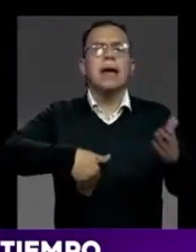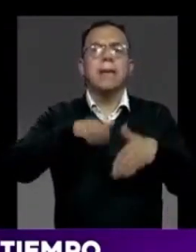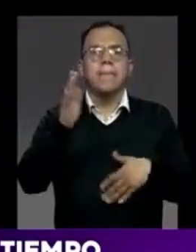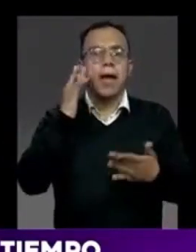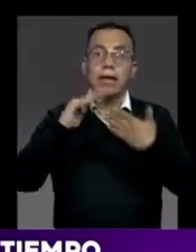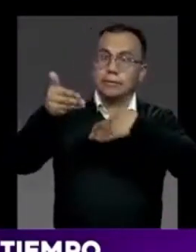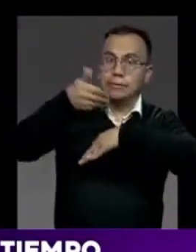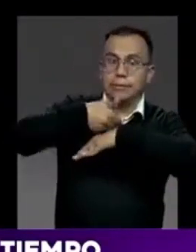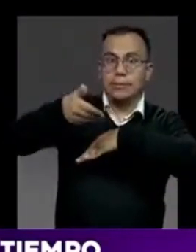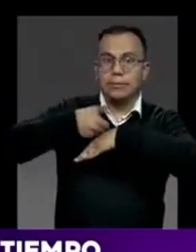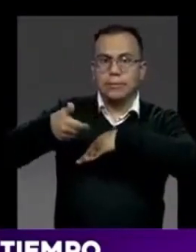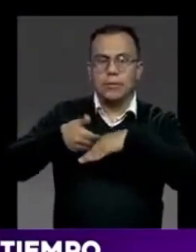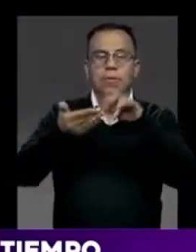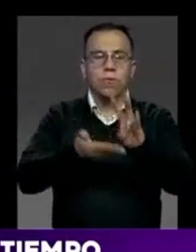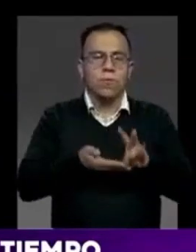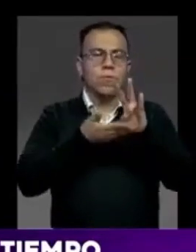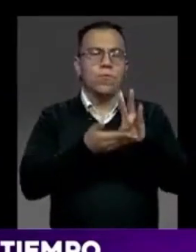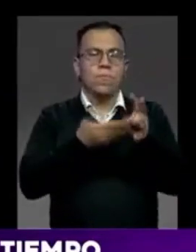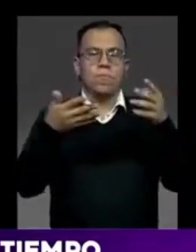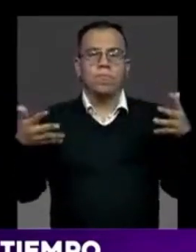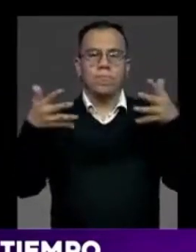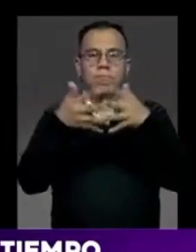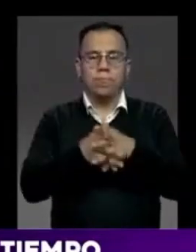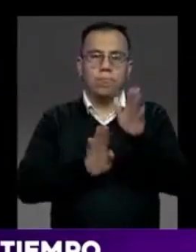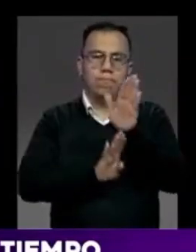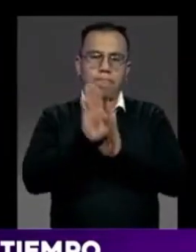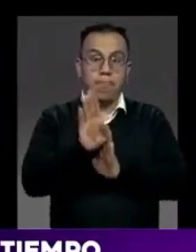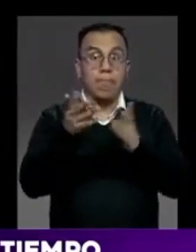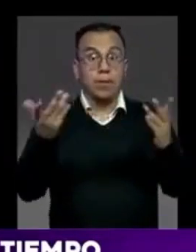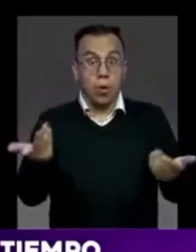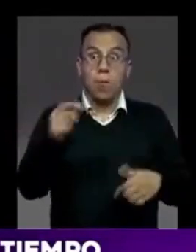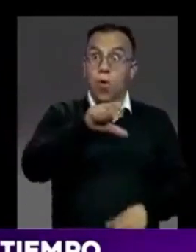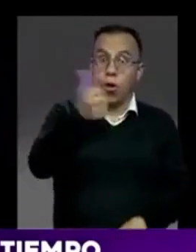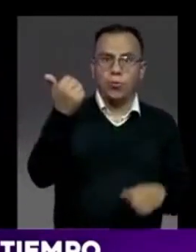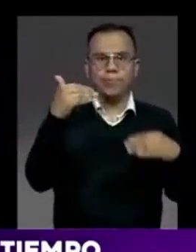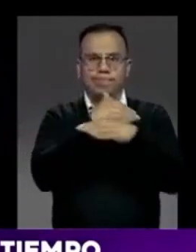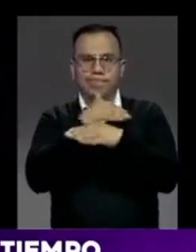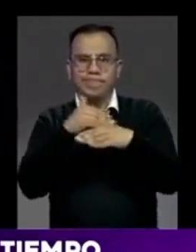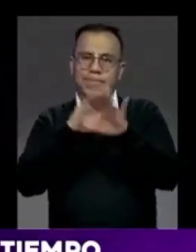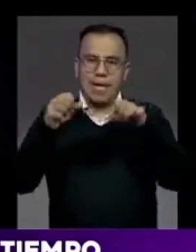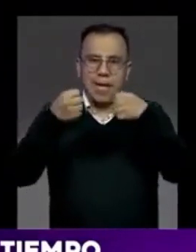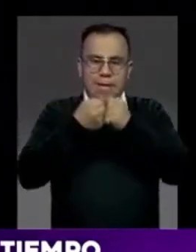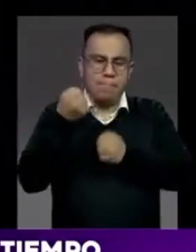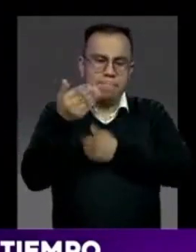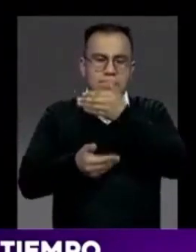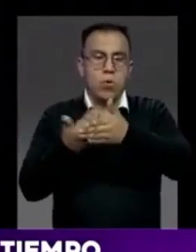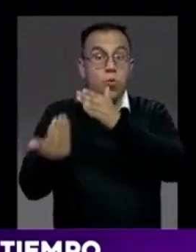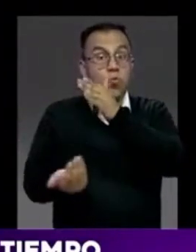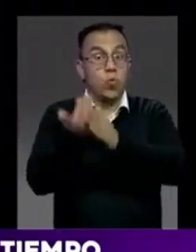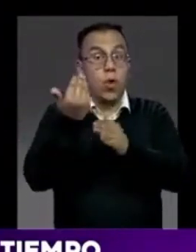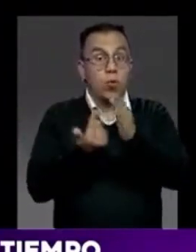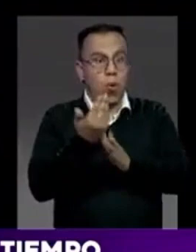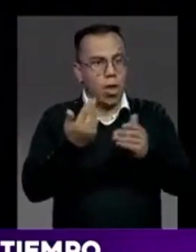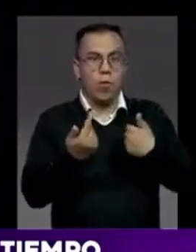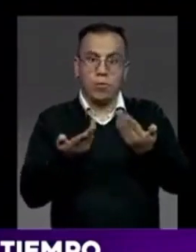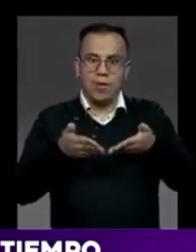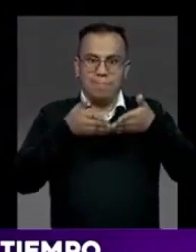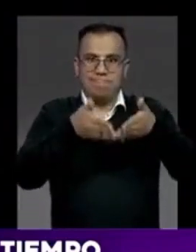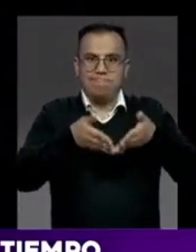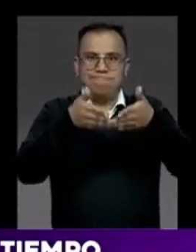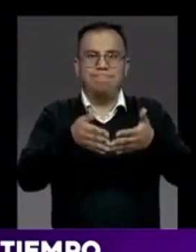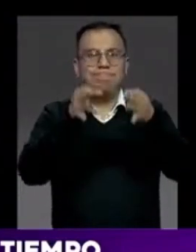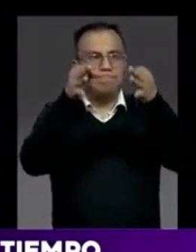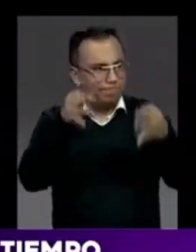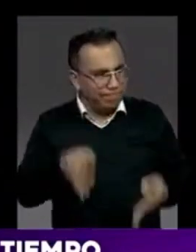pedidos es desarrollar un modelo integral de negocio que involucre vías terciarias centros de acopio modernización de los puertos un trabajo mucho más